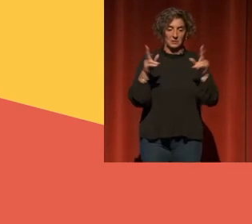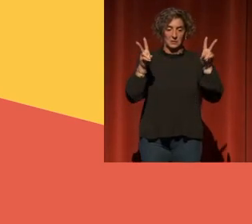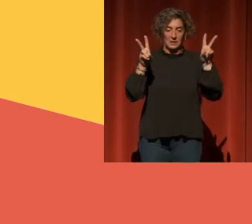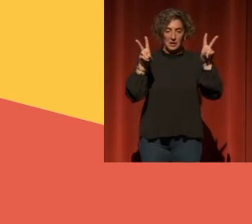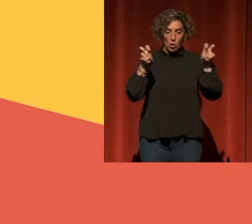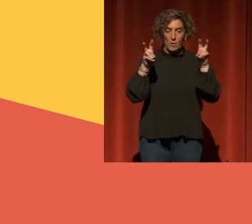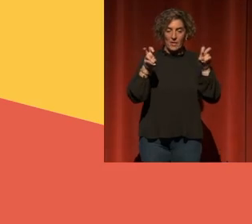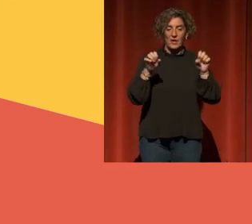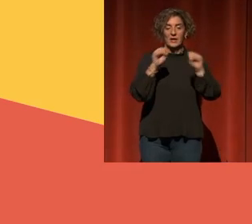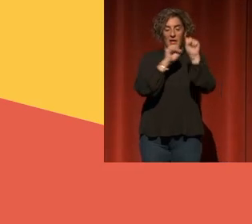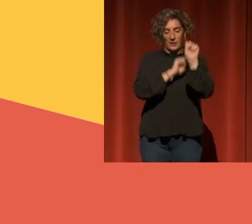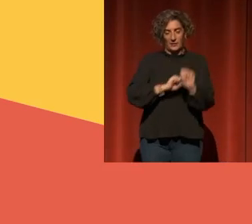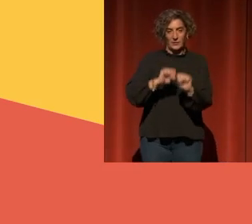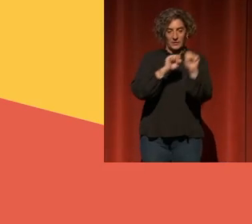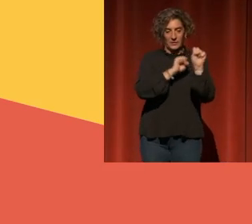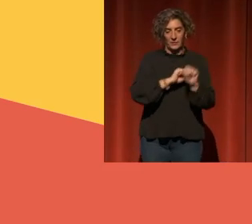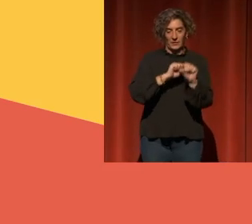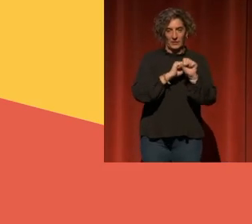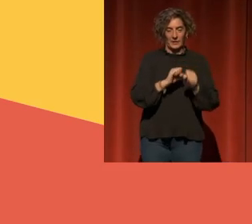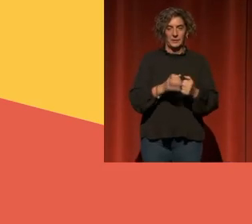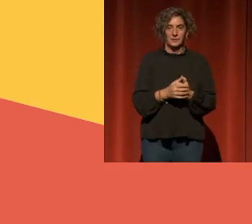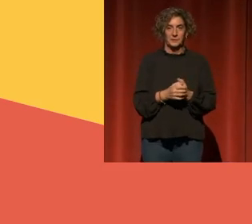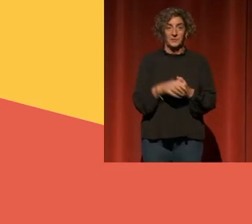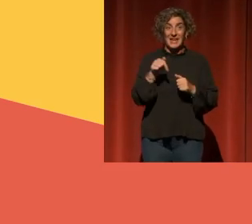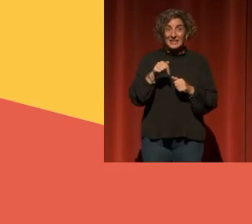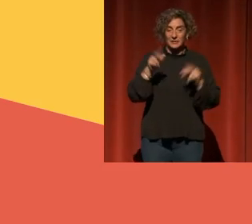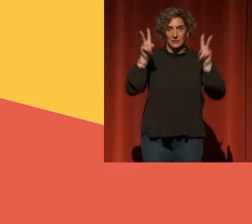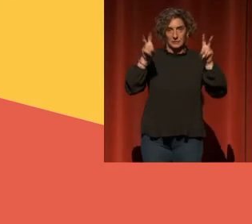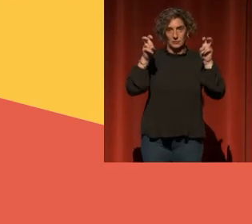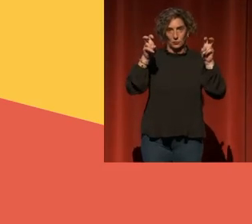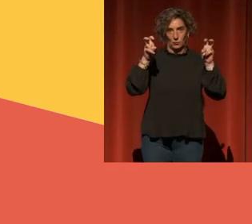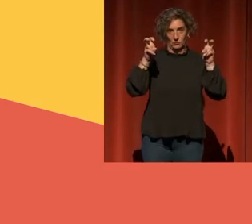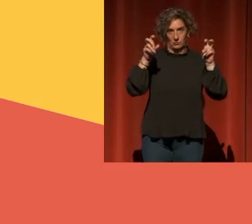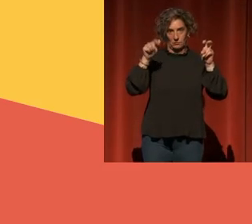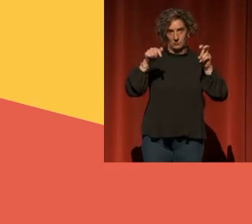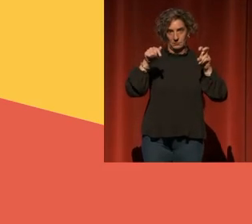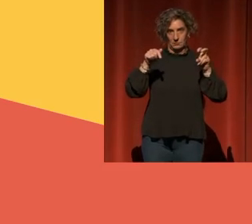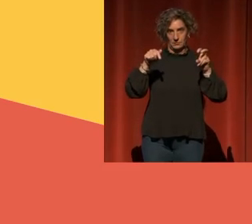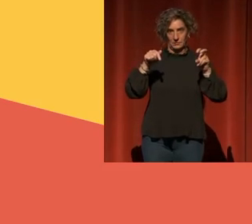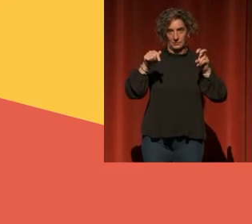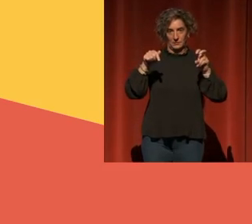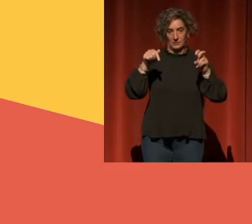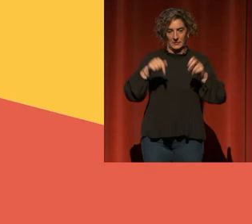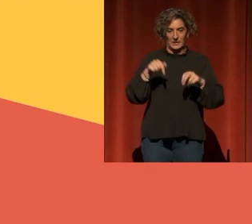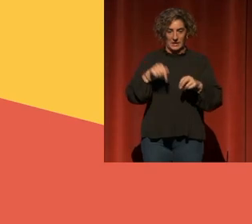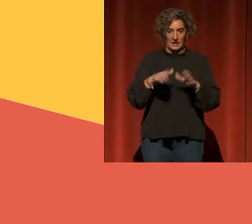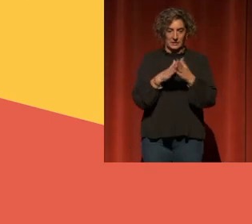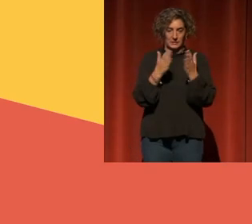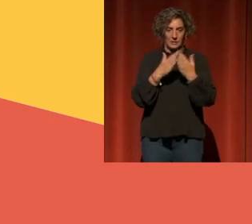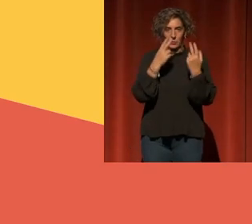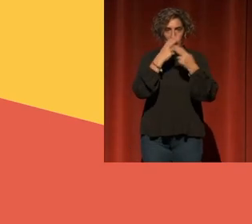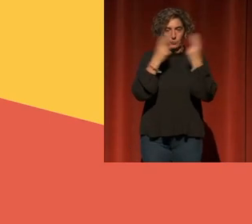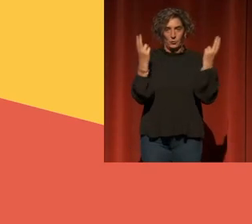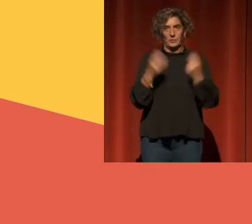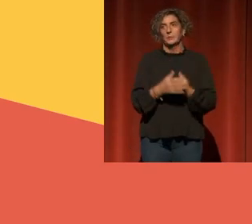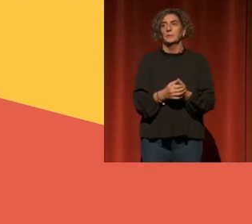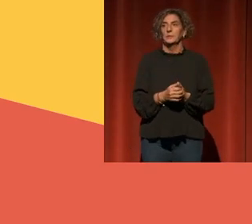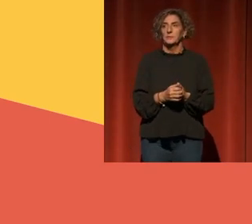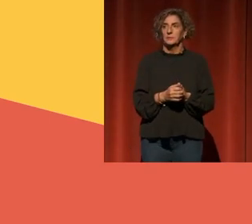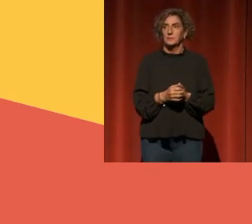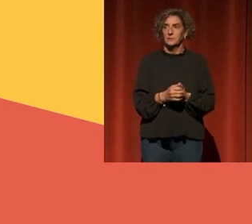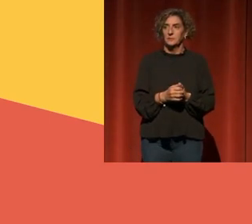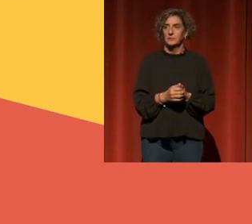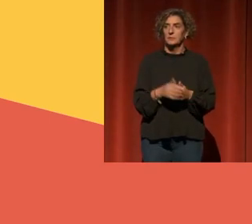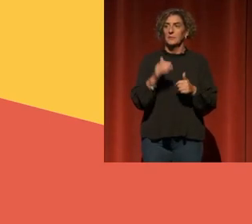conectar innovar defender porque este es el lema de public libraries 203 30 algo muy